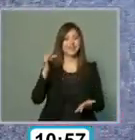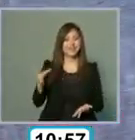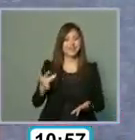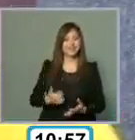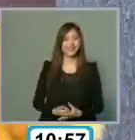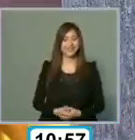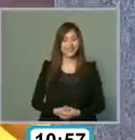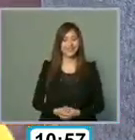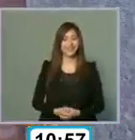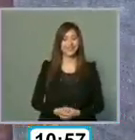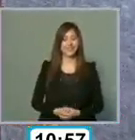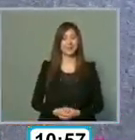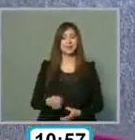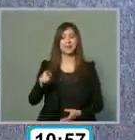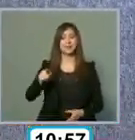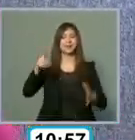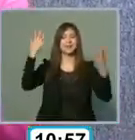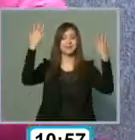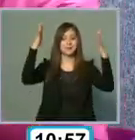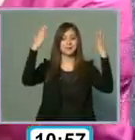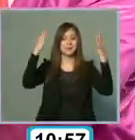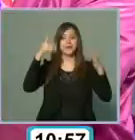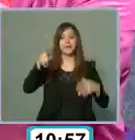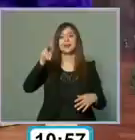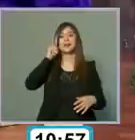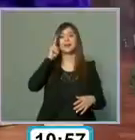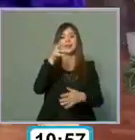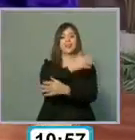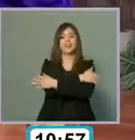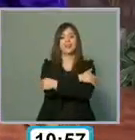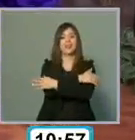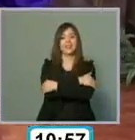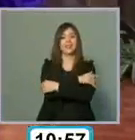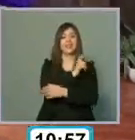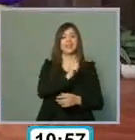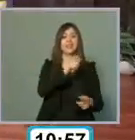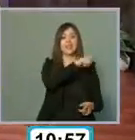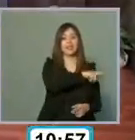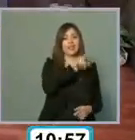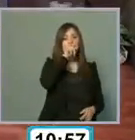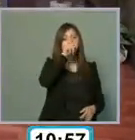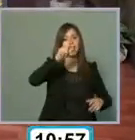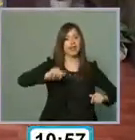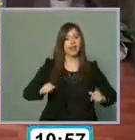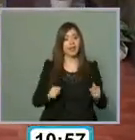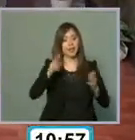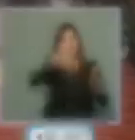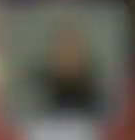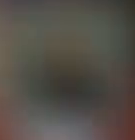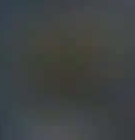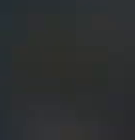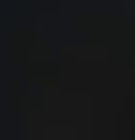Por supuesto. Fuerte el aplauso. Mira qué bonito se abrazan para la gallina pintadita que estuvieron con nosotros.